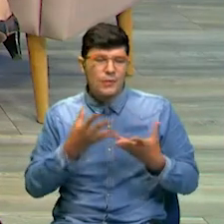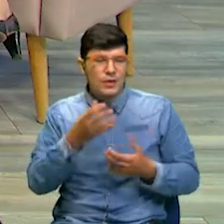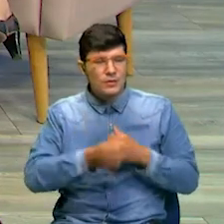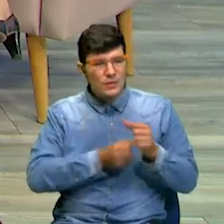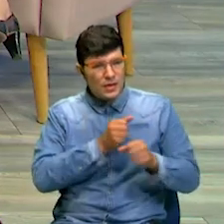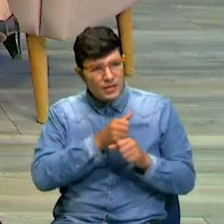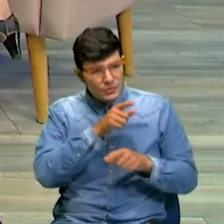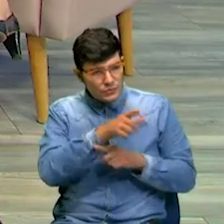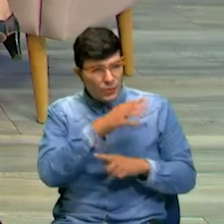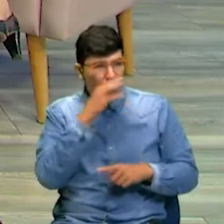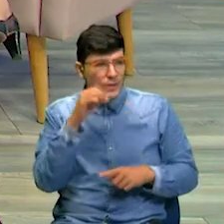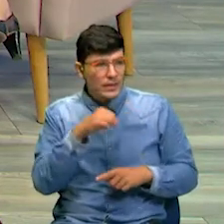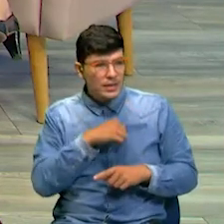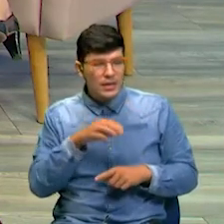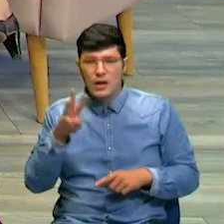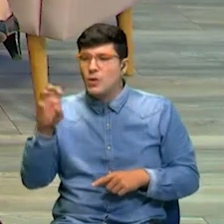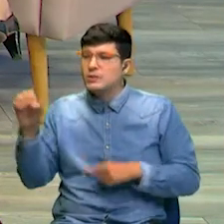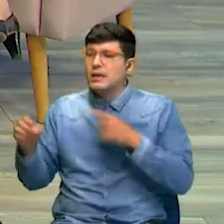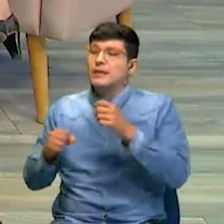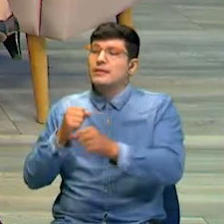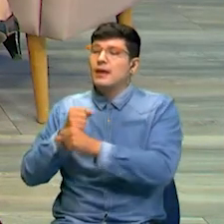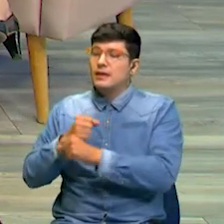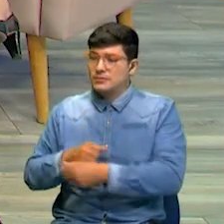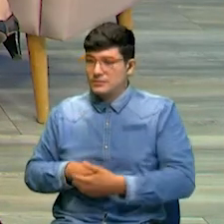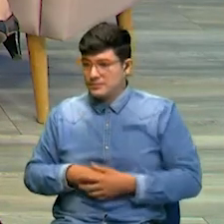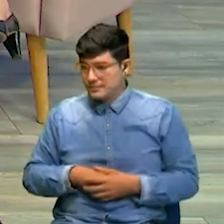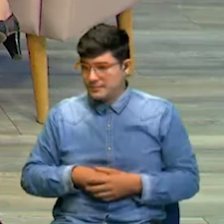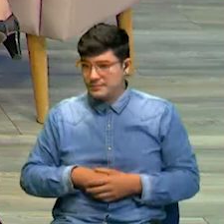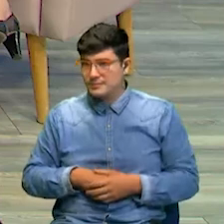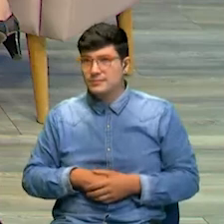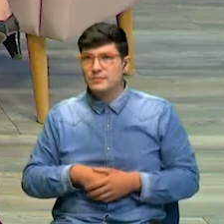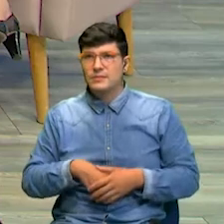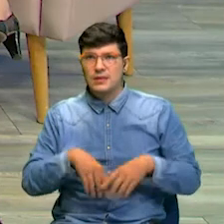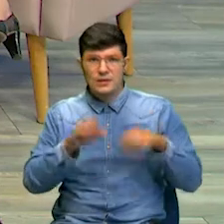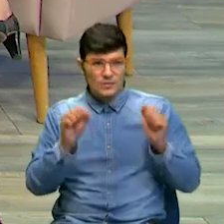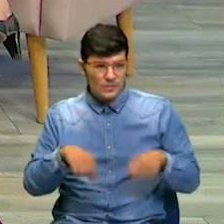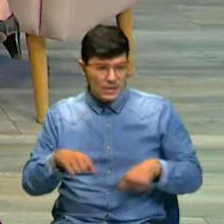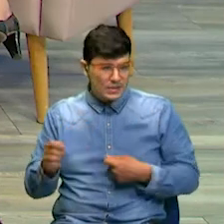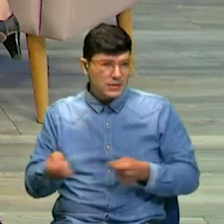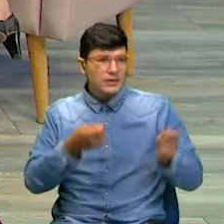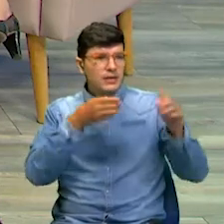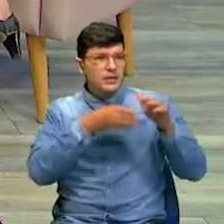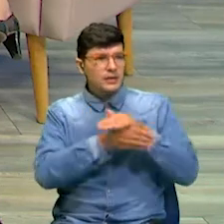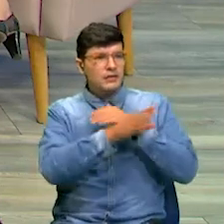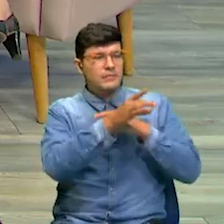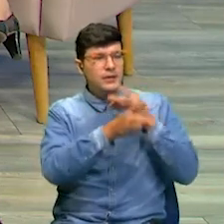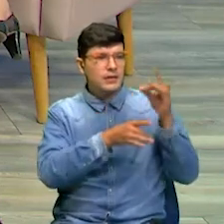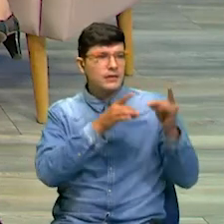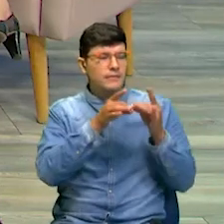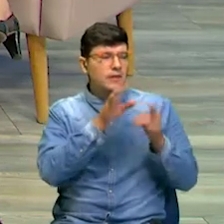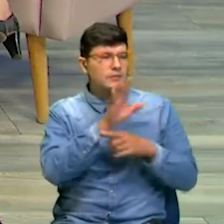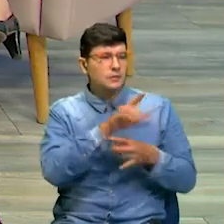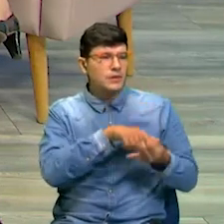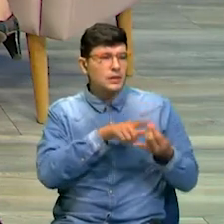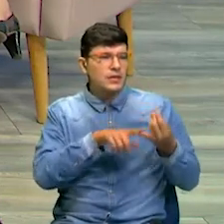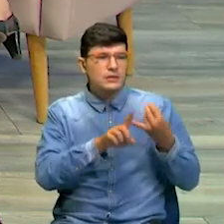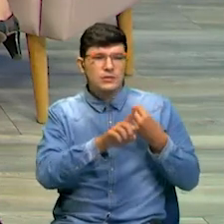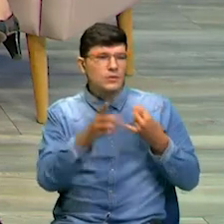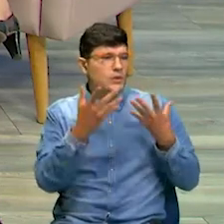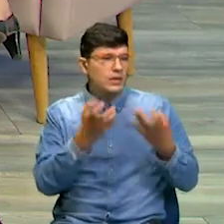el señor? 80. Tiene 80 años, no, se lo pueden llevar perfectamente. Bueno, ¿y qué podrían hacer en este caso si no quiere